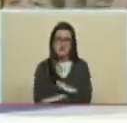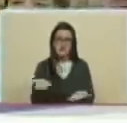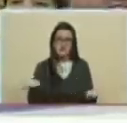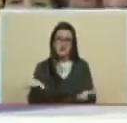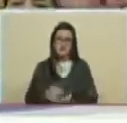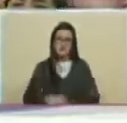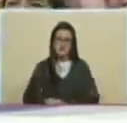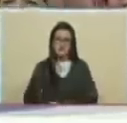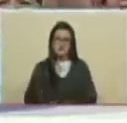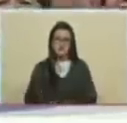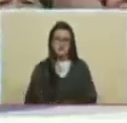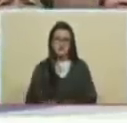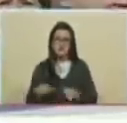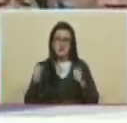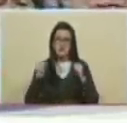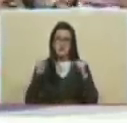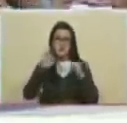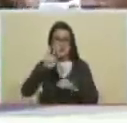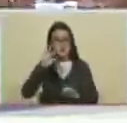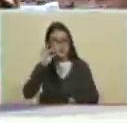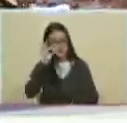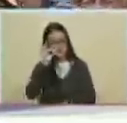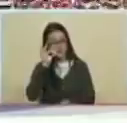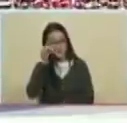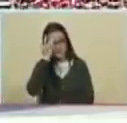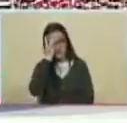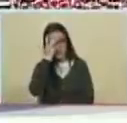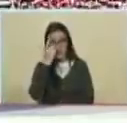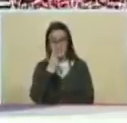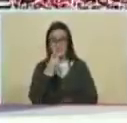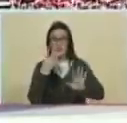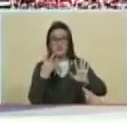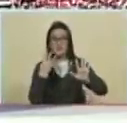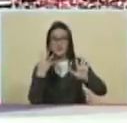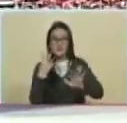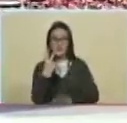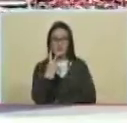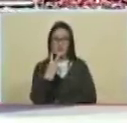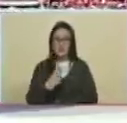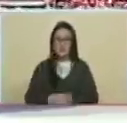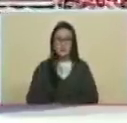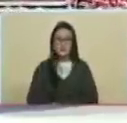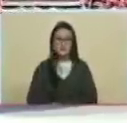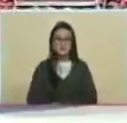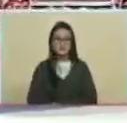hermanas. ¡Que viva el 4 de febrero de 1992!